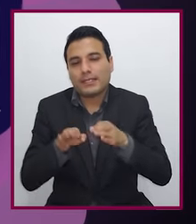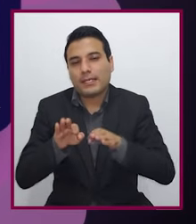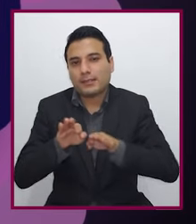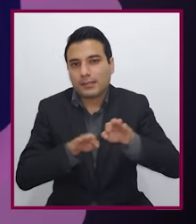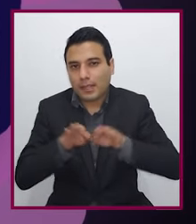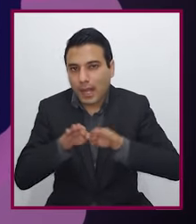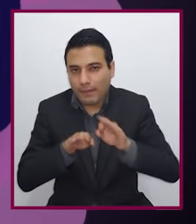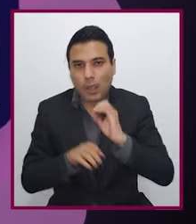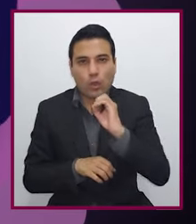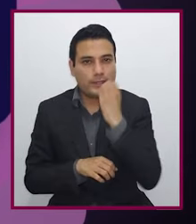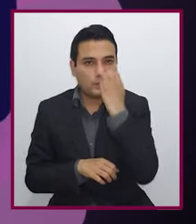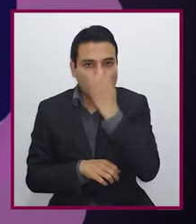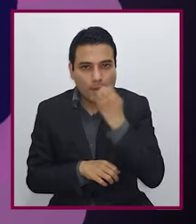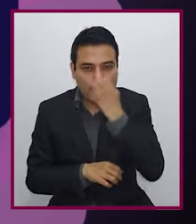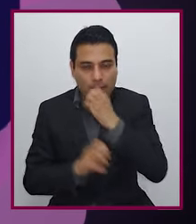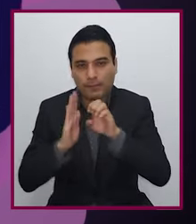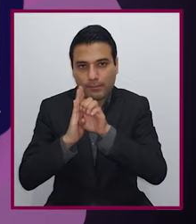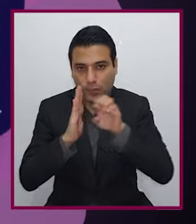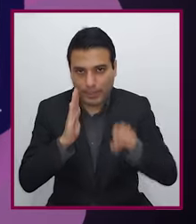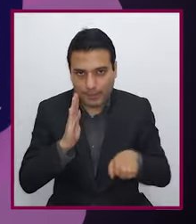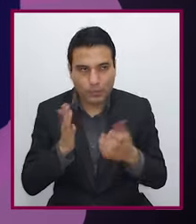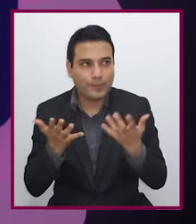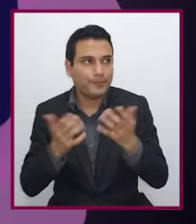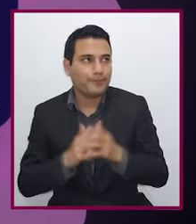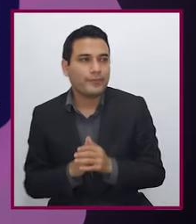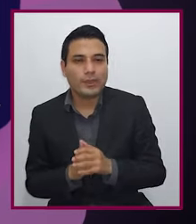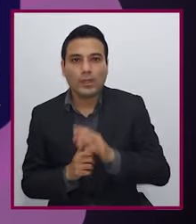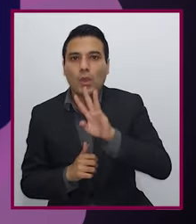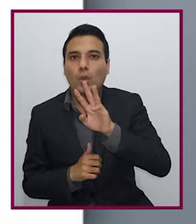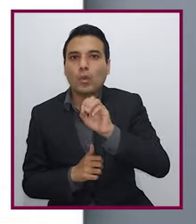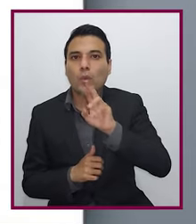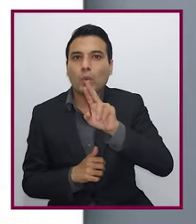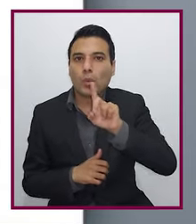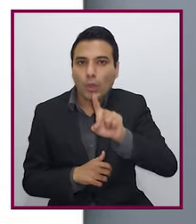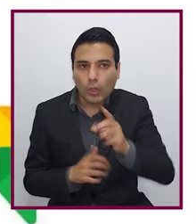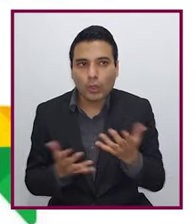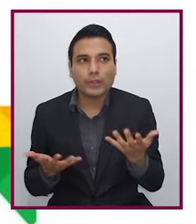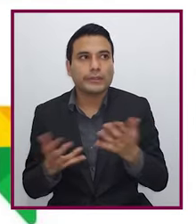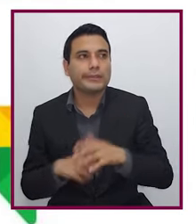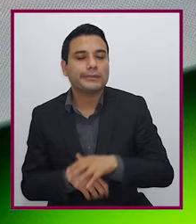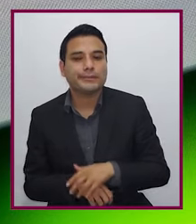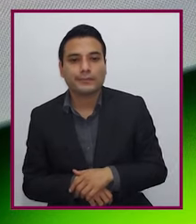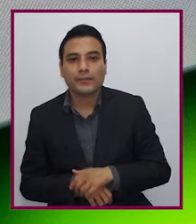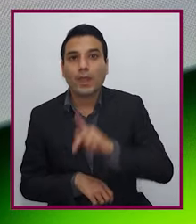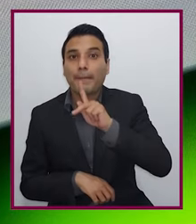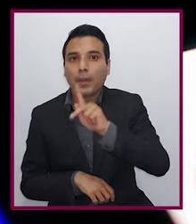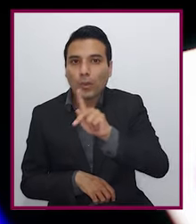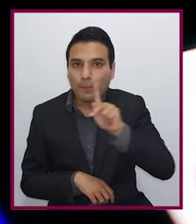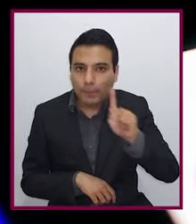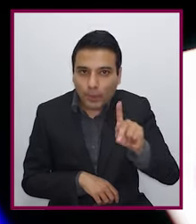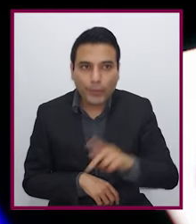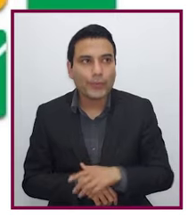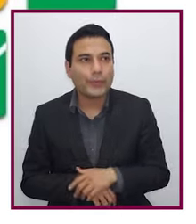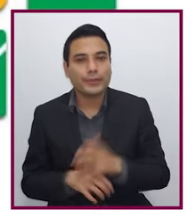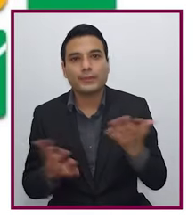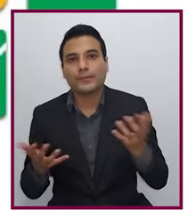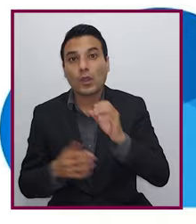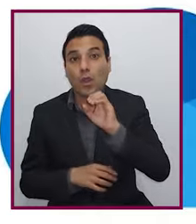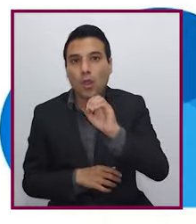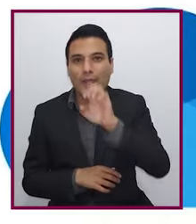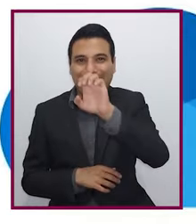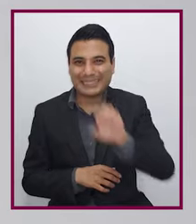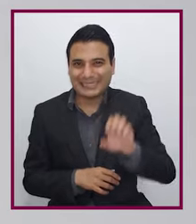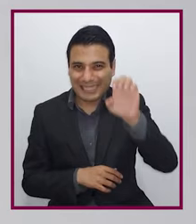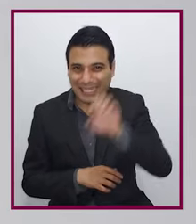o aspectos de la escuela, por ejemplo, el procesador de textos, editor de presentaciones o las hojas